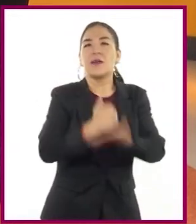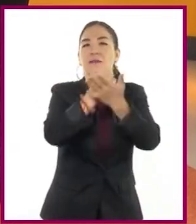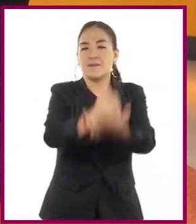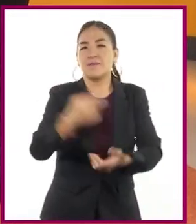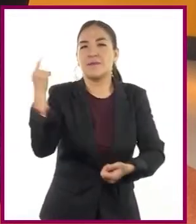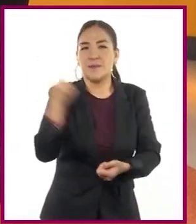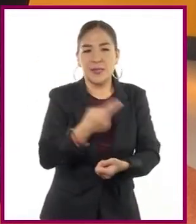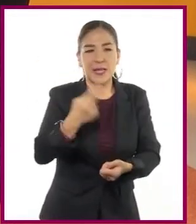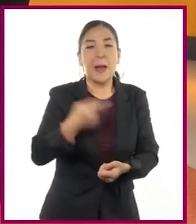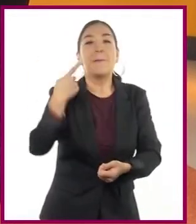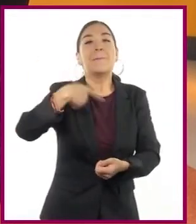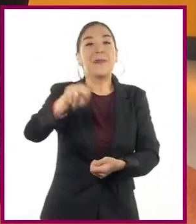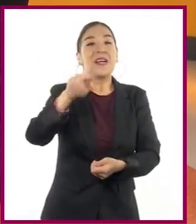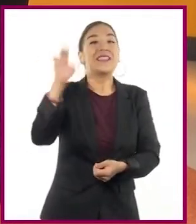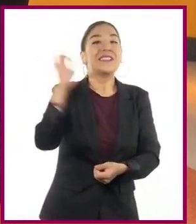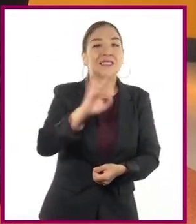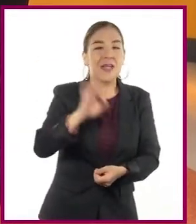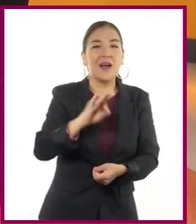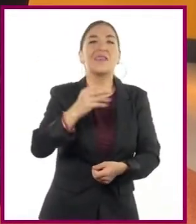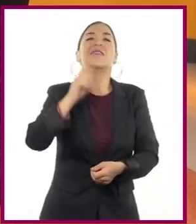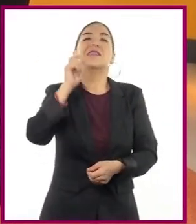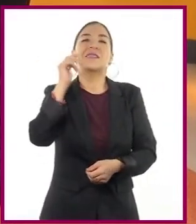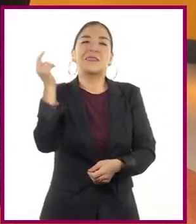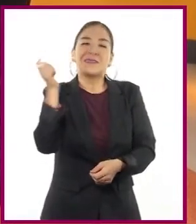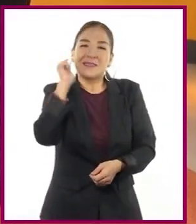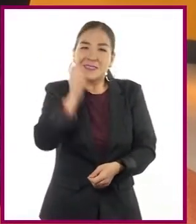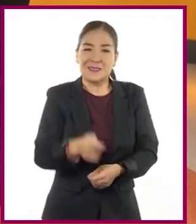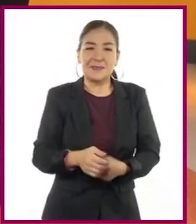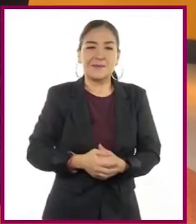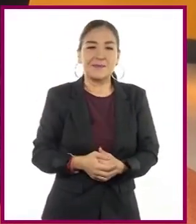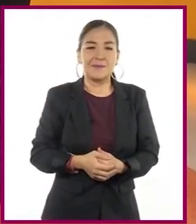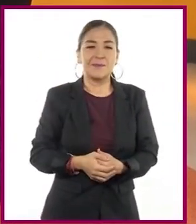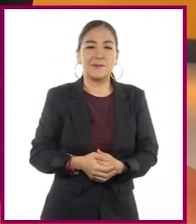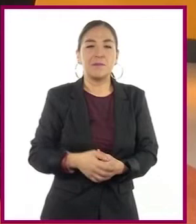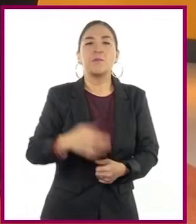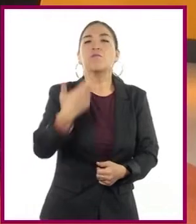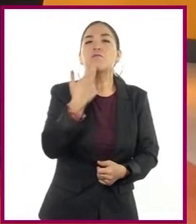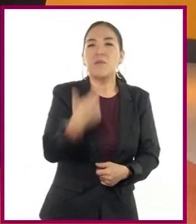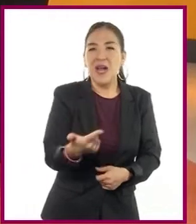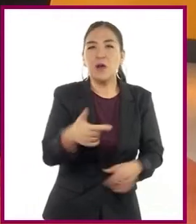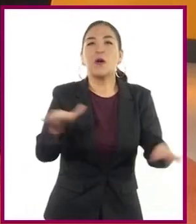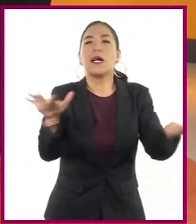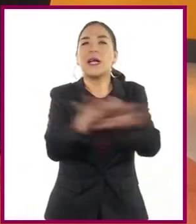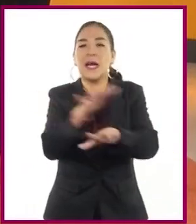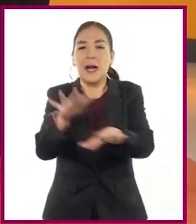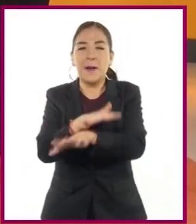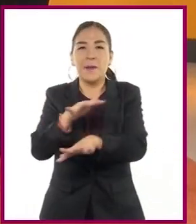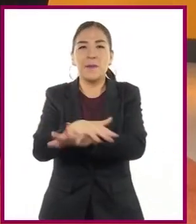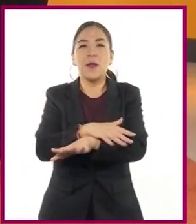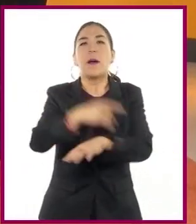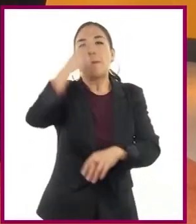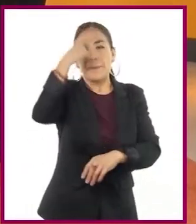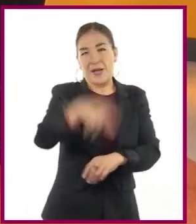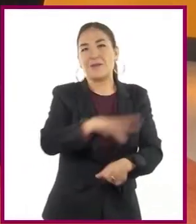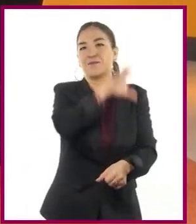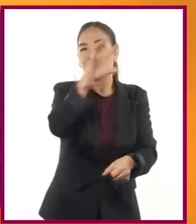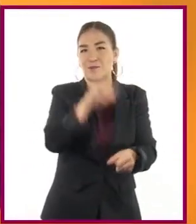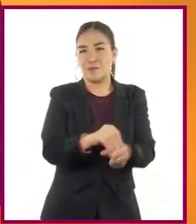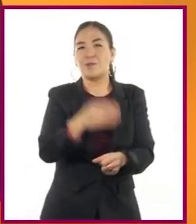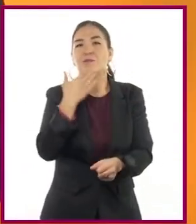necesidades, pero quizá requieran de mejoras o innovaciones para hacerlo por completo.